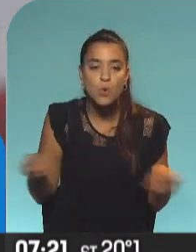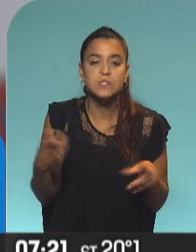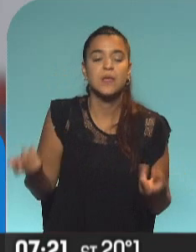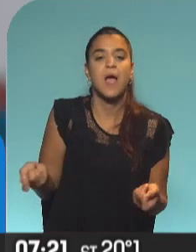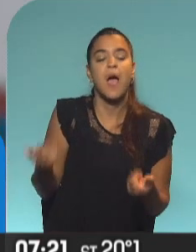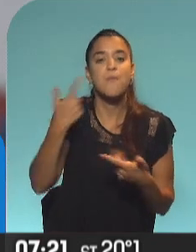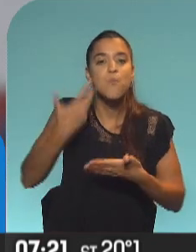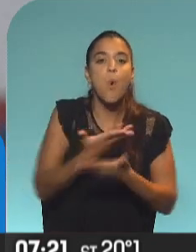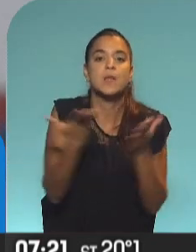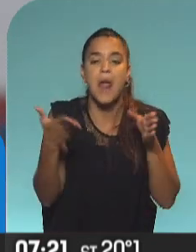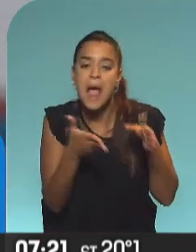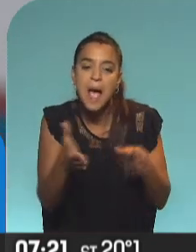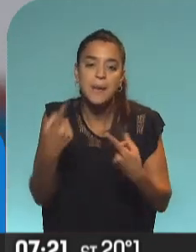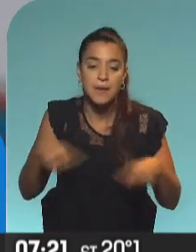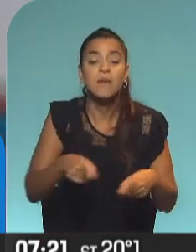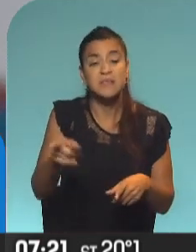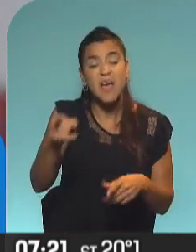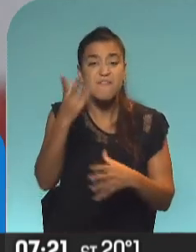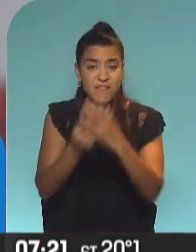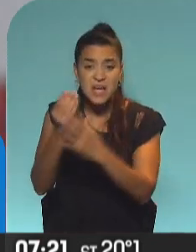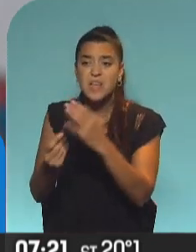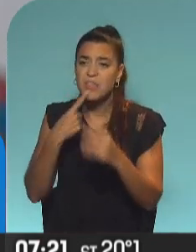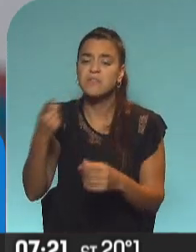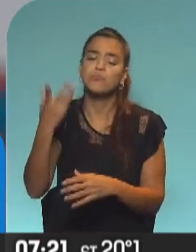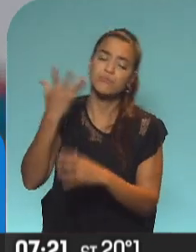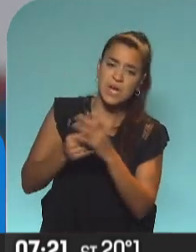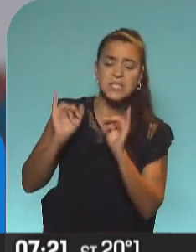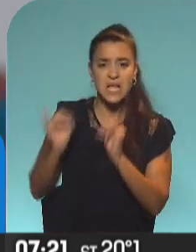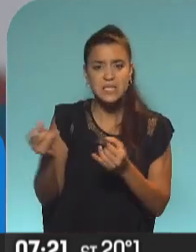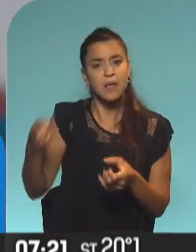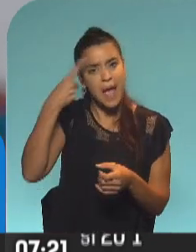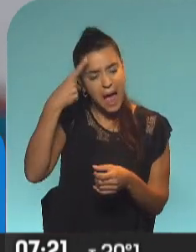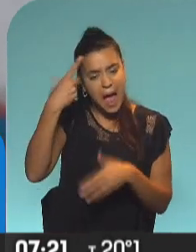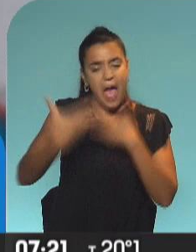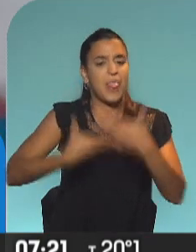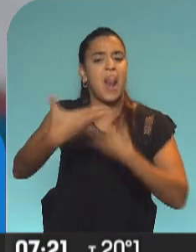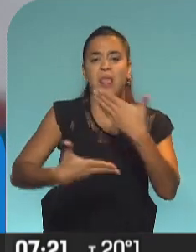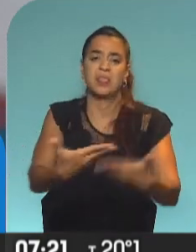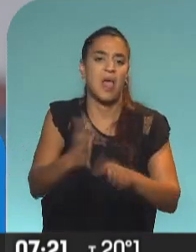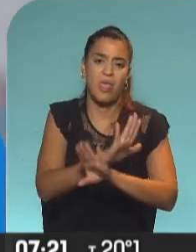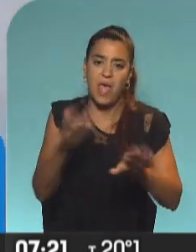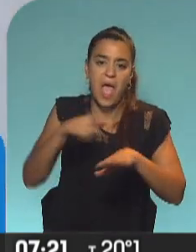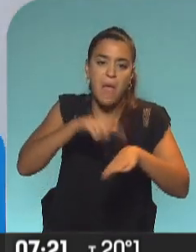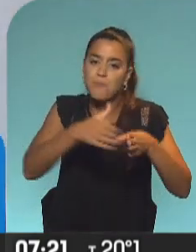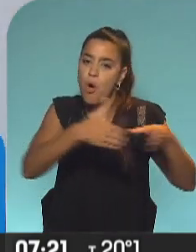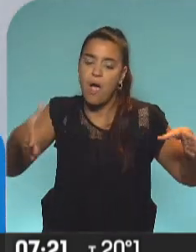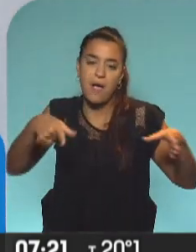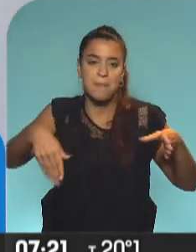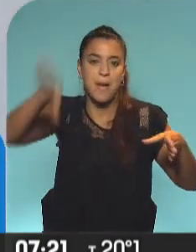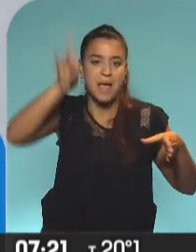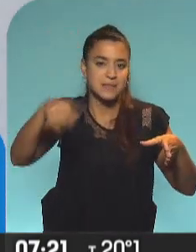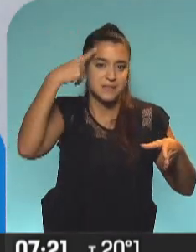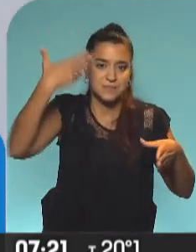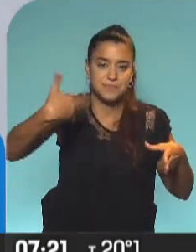alguien que reconocía sus errores alguien tenía la cabeza más adelantada que la gente de su época o sea yo